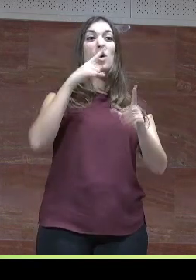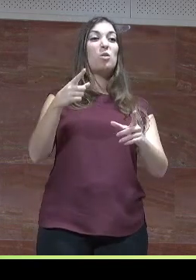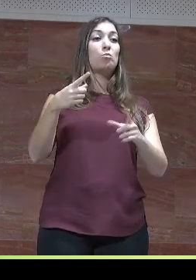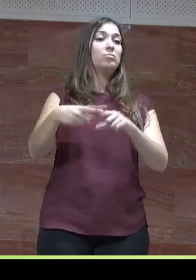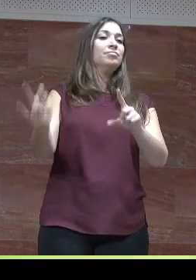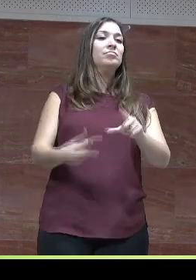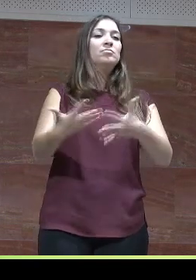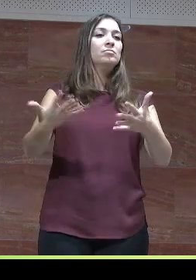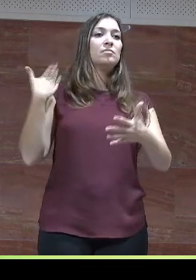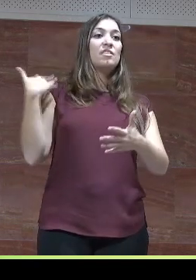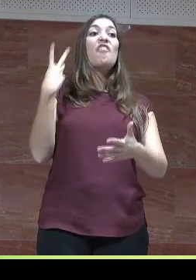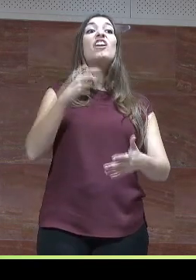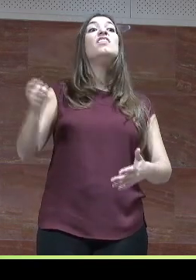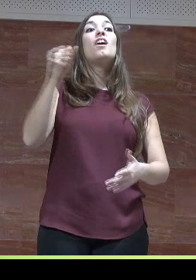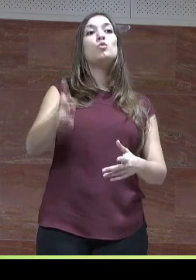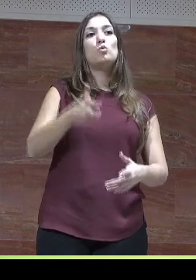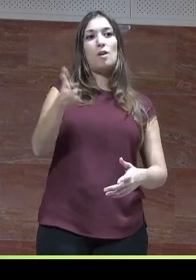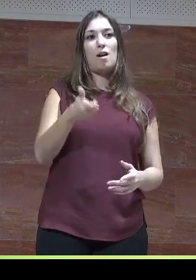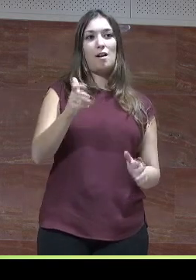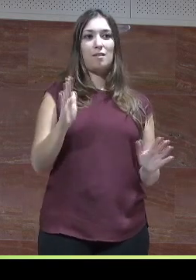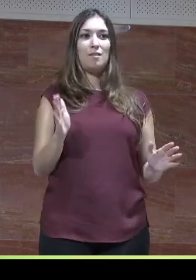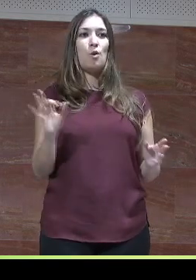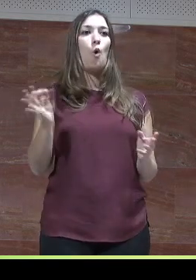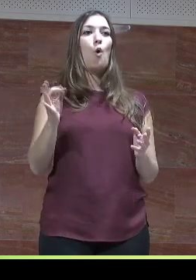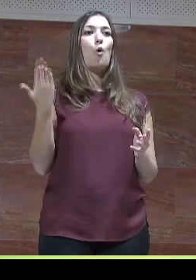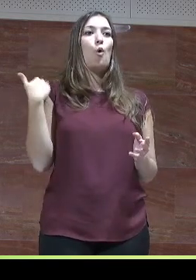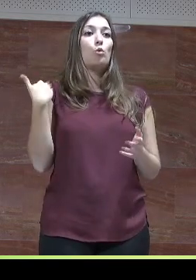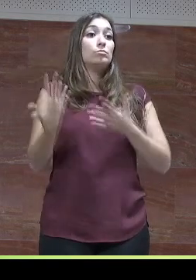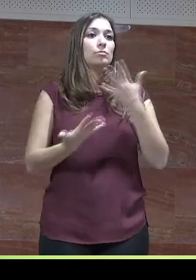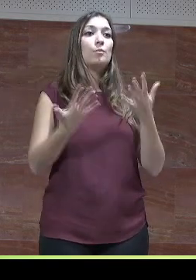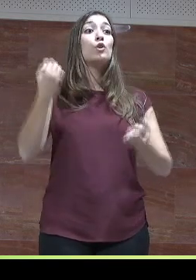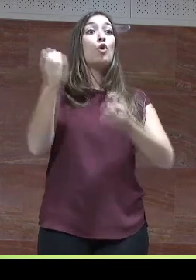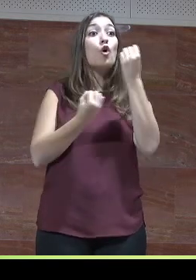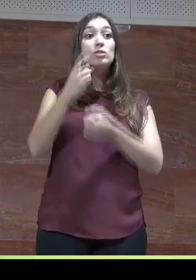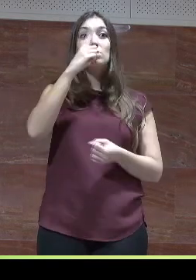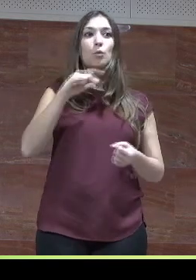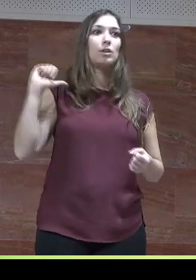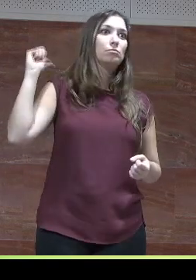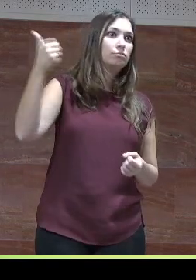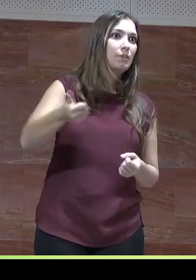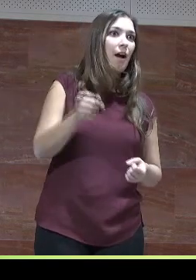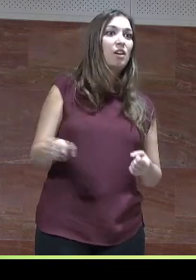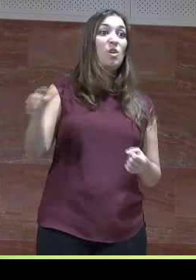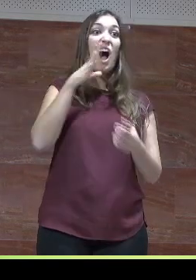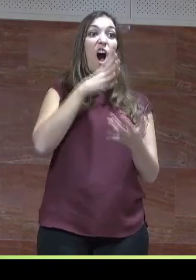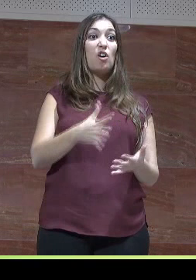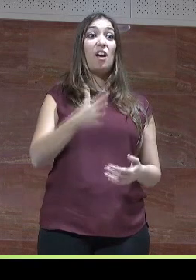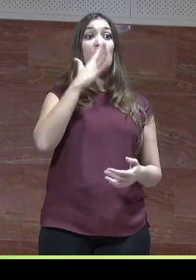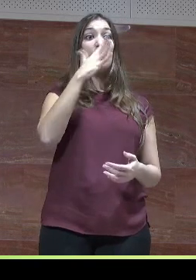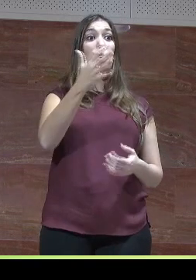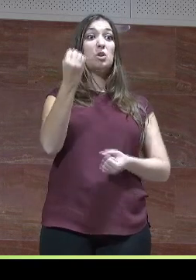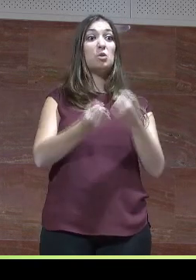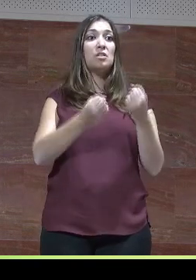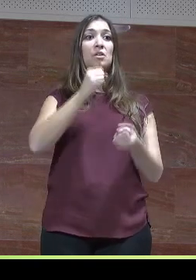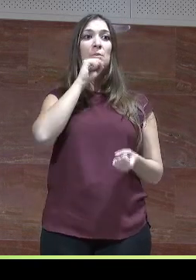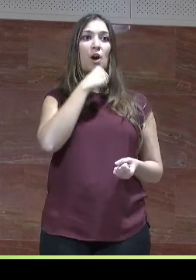que teníamos antes nos duró 20 años. Aquel elemento o aquel coche, fíjate si nos llevó años. Hoy en día, con 5 años, todo es